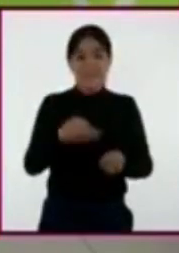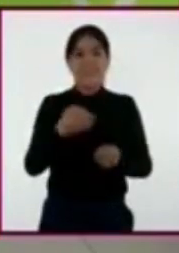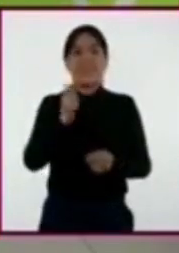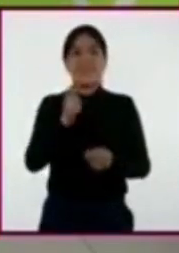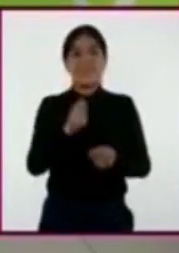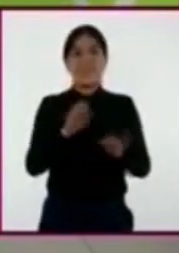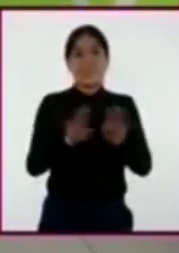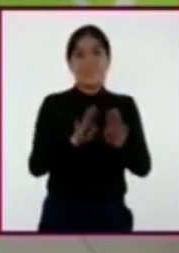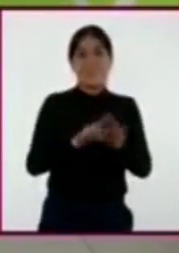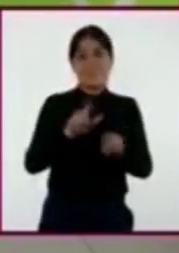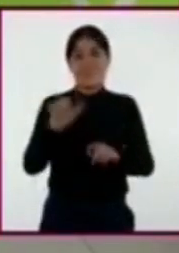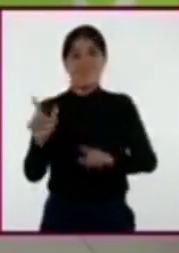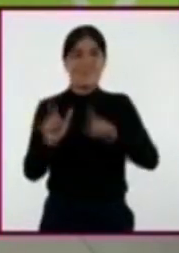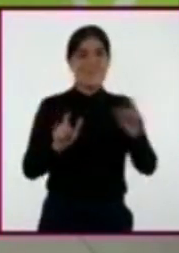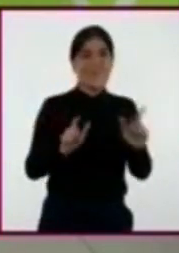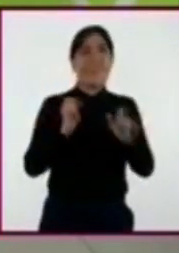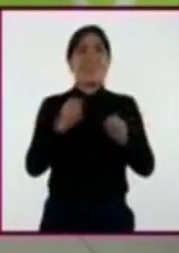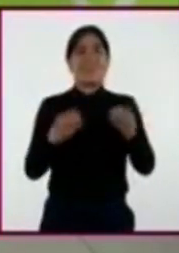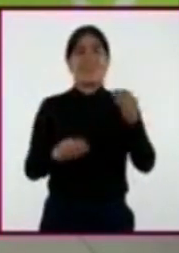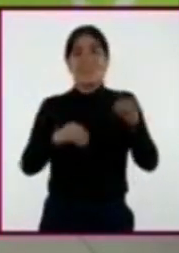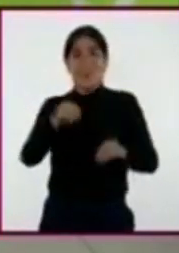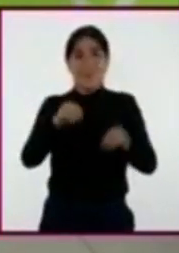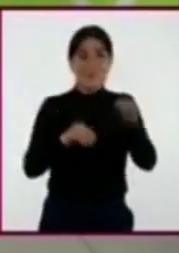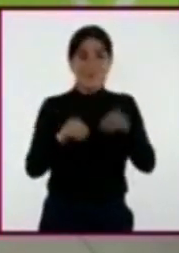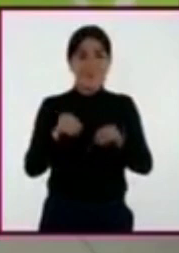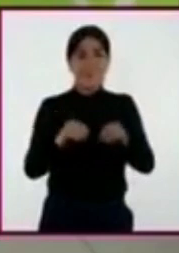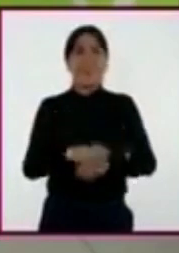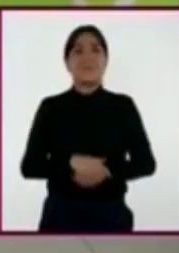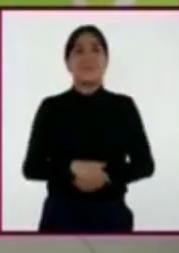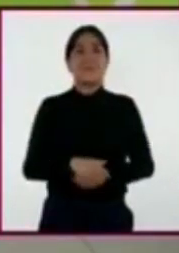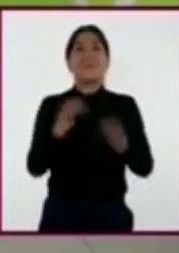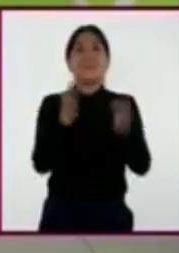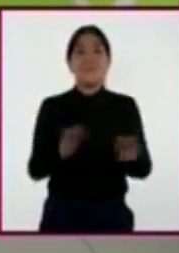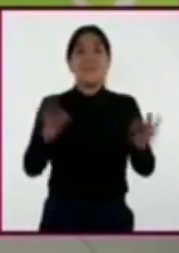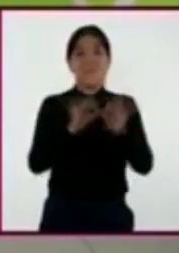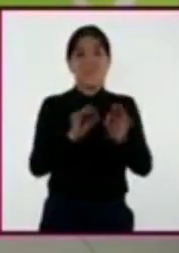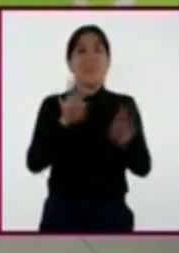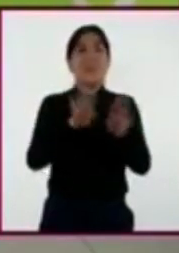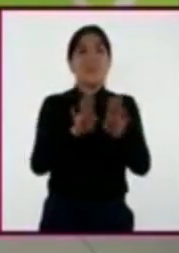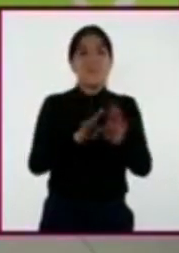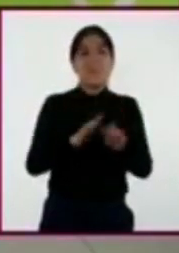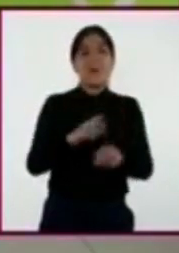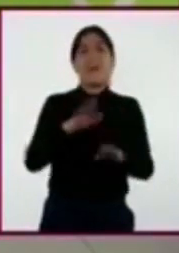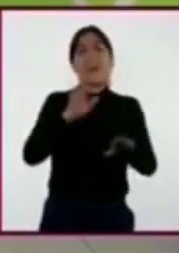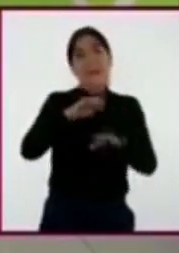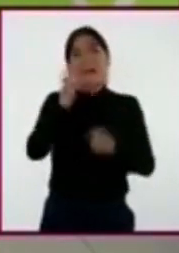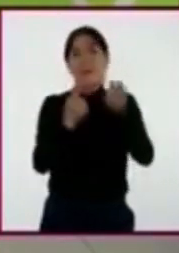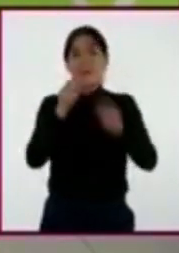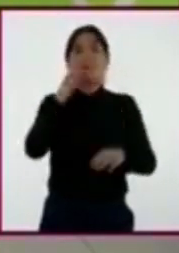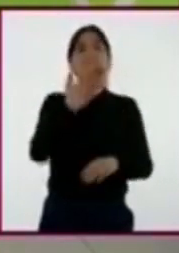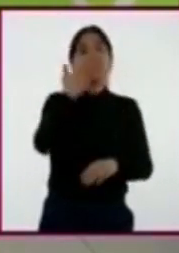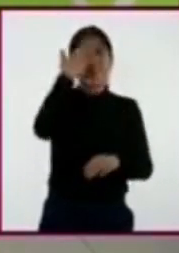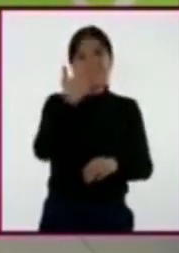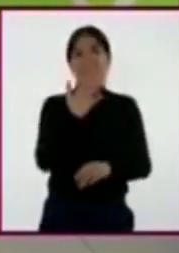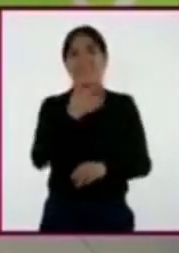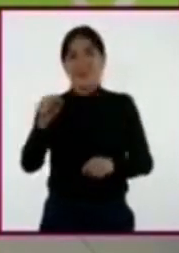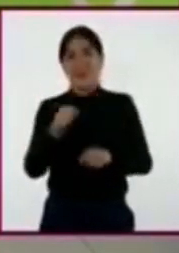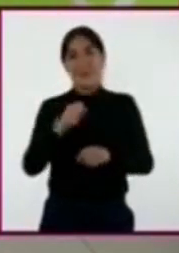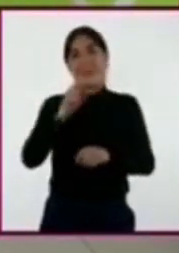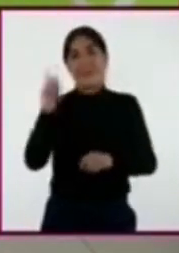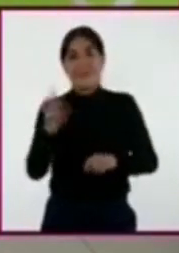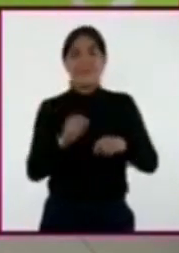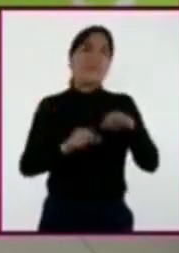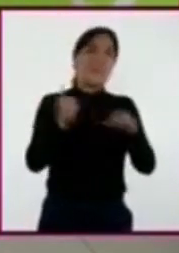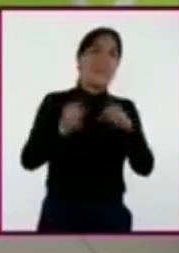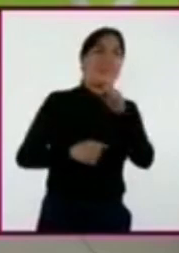nuestra lateralidad. Por eso es importante, a pesar de que somos más hábiles de un lado que de otro, sí es importante trabajar